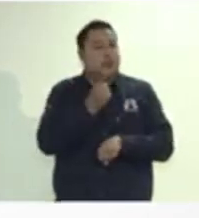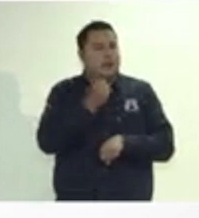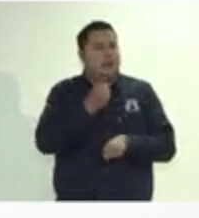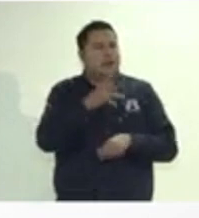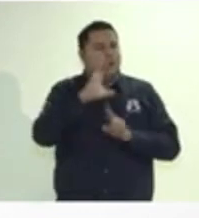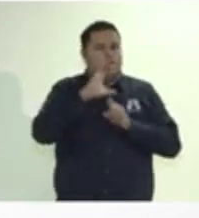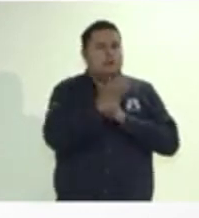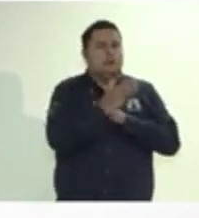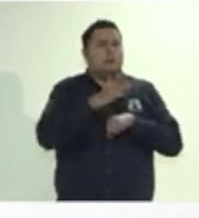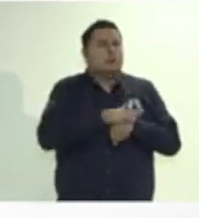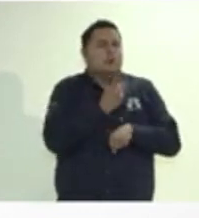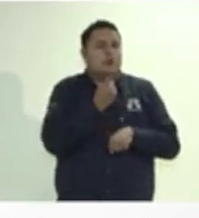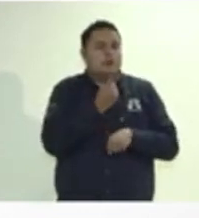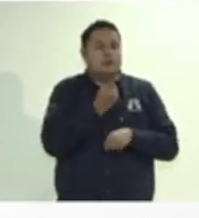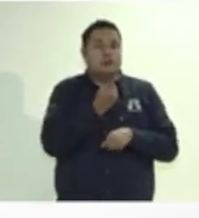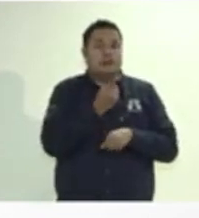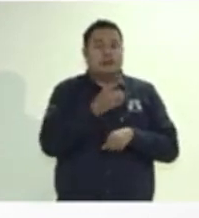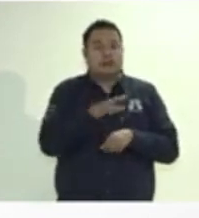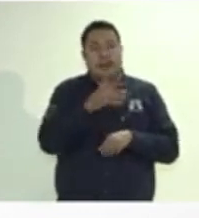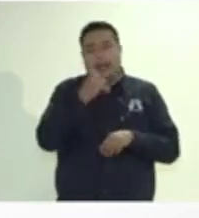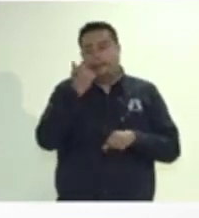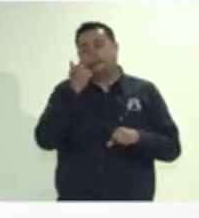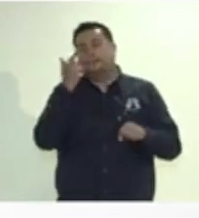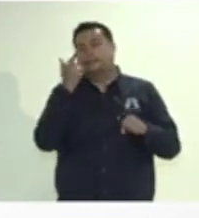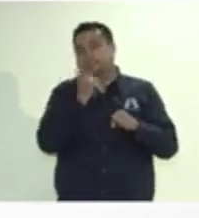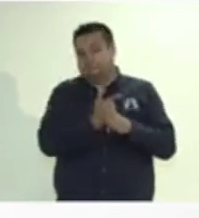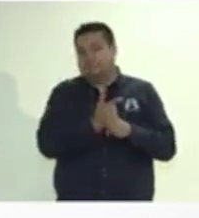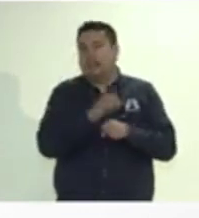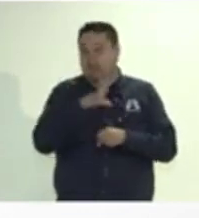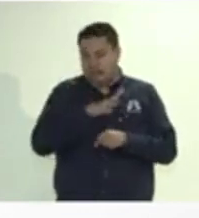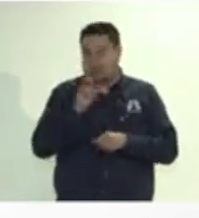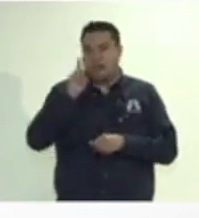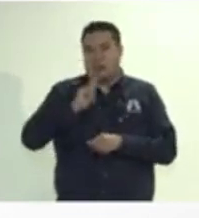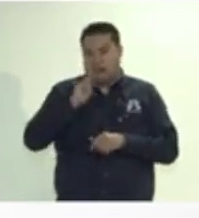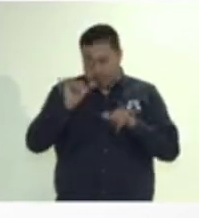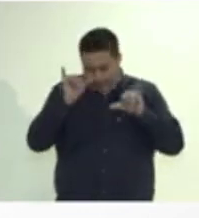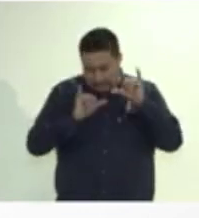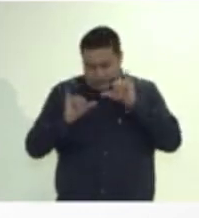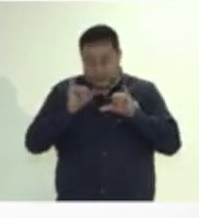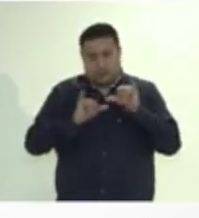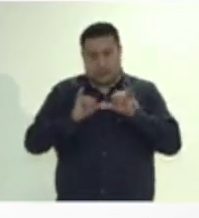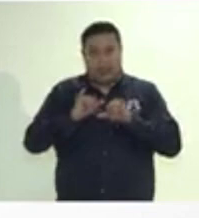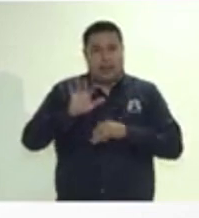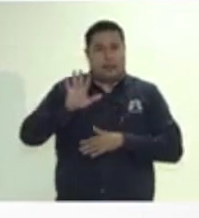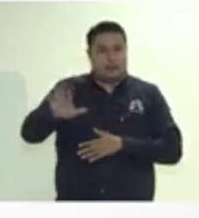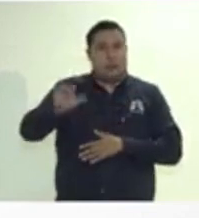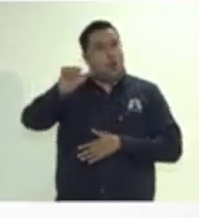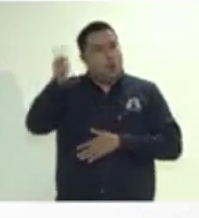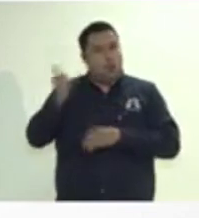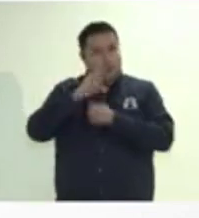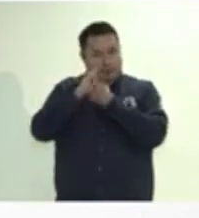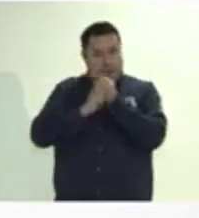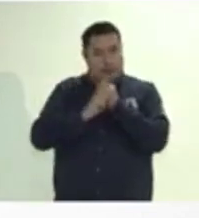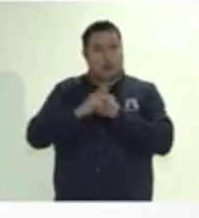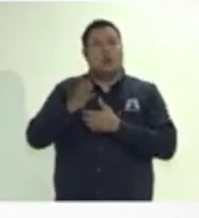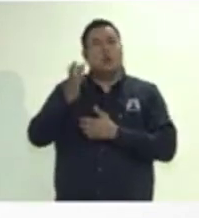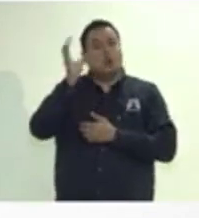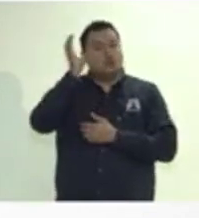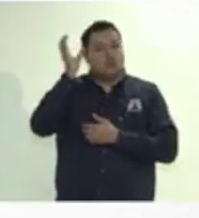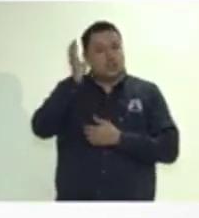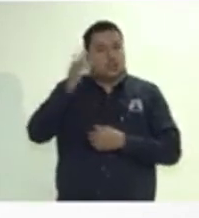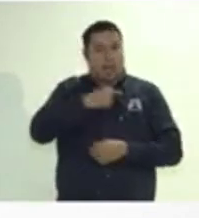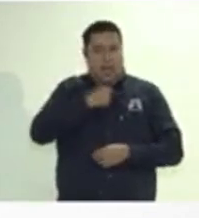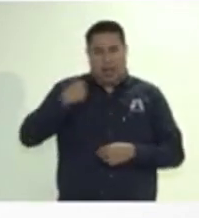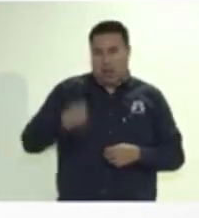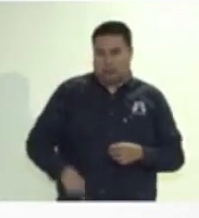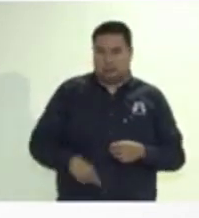porque existe evidencia científica en los países que ya transcurrió la epidemia como china y en algunos